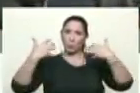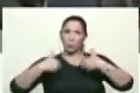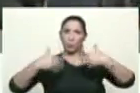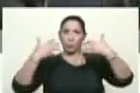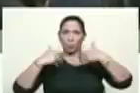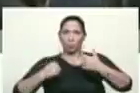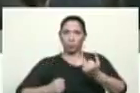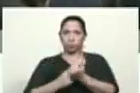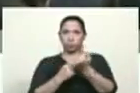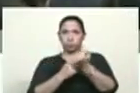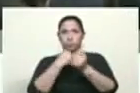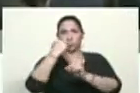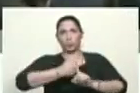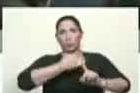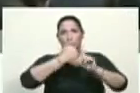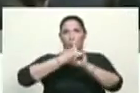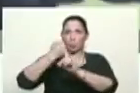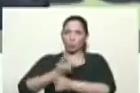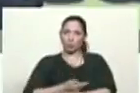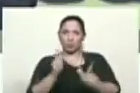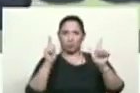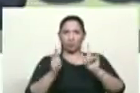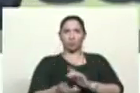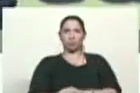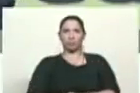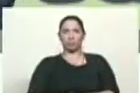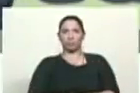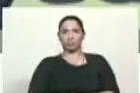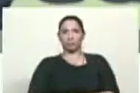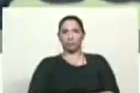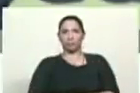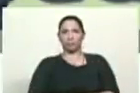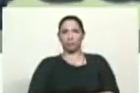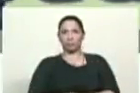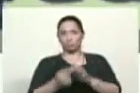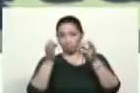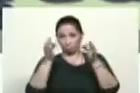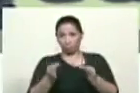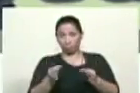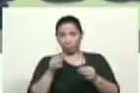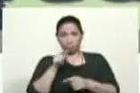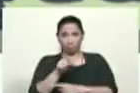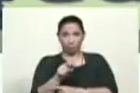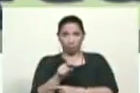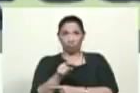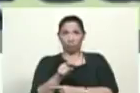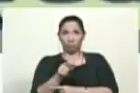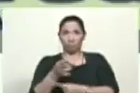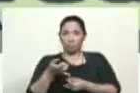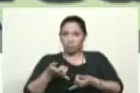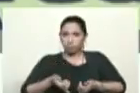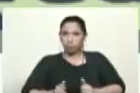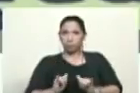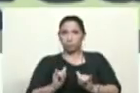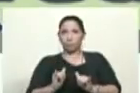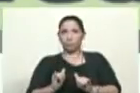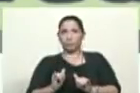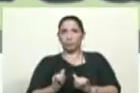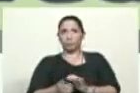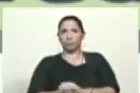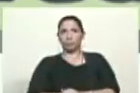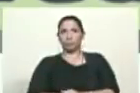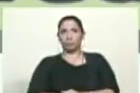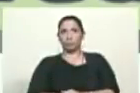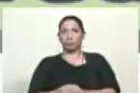impulsándonos en esta lucha libertaria. Y precisamente de allí se origina